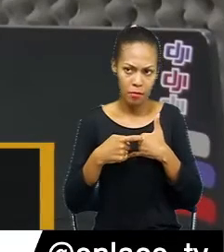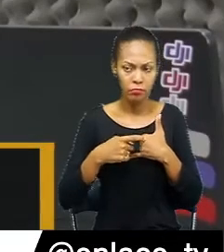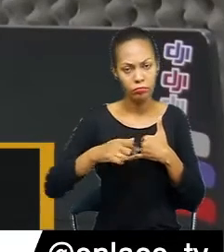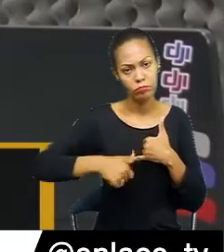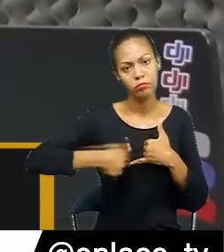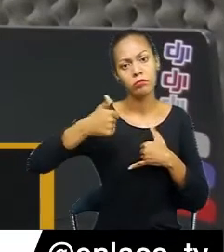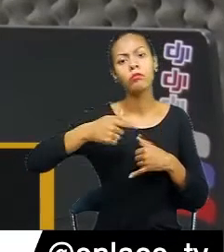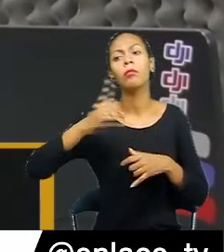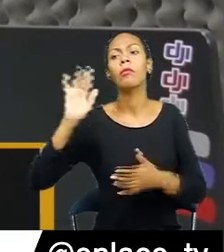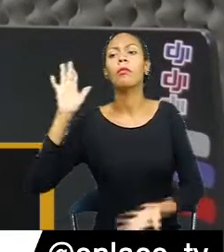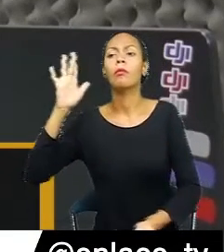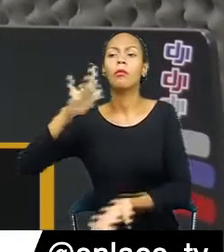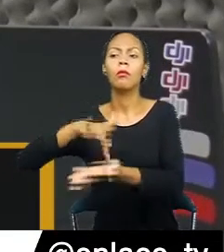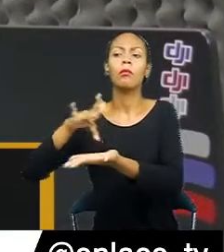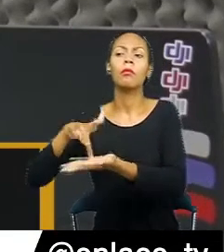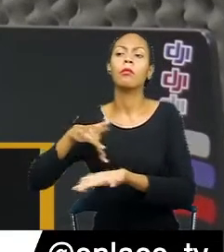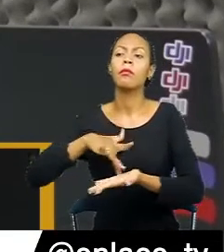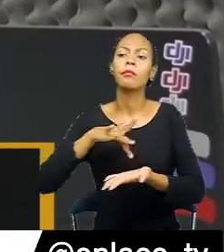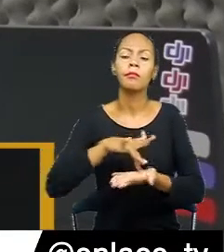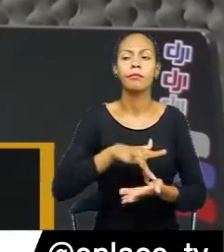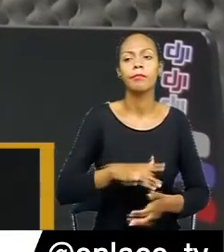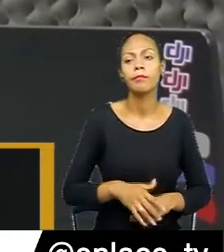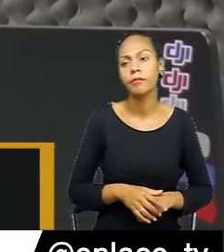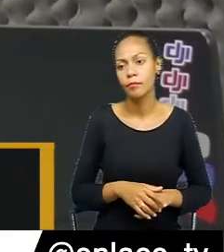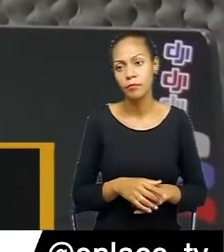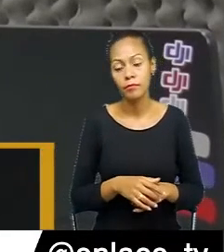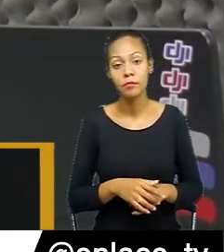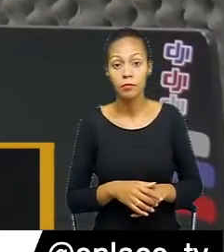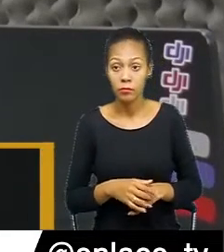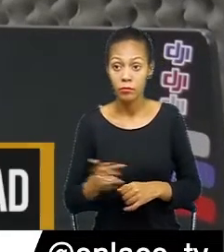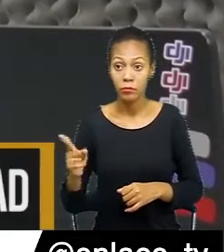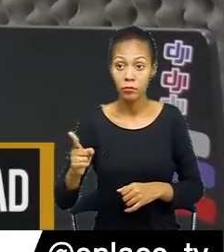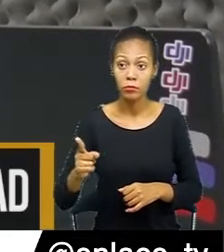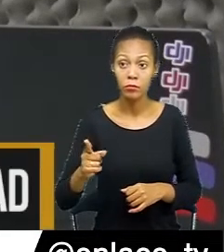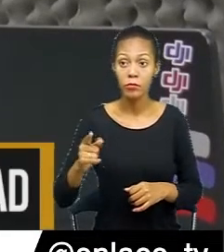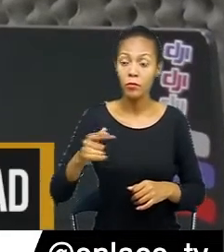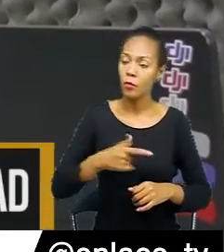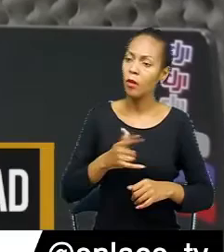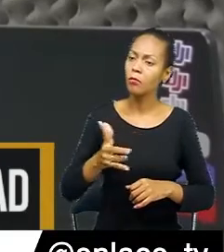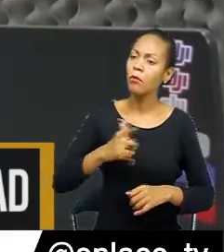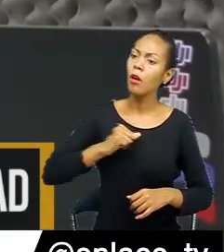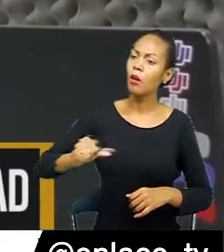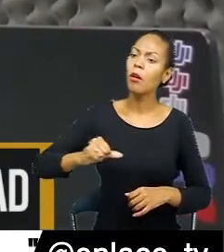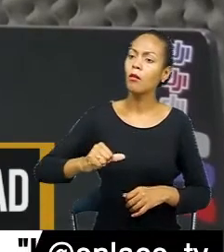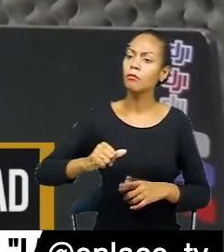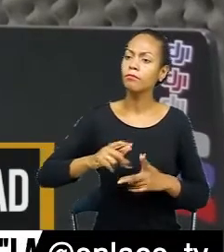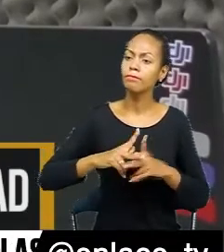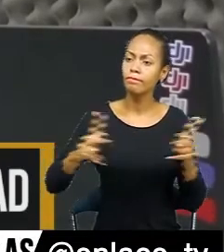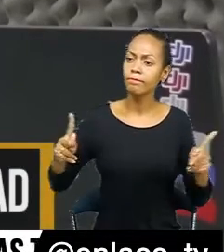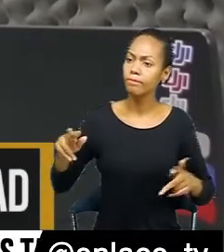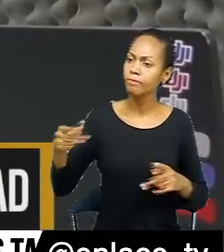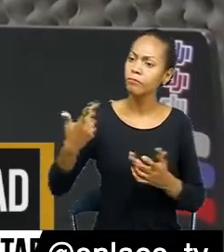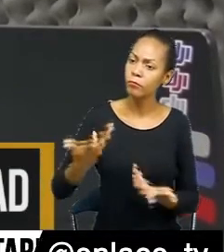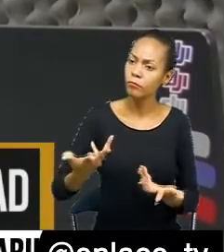de la Sala Administrativa, que es el más alto tribunal del derecho público, digámoslo así,